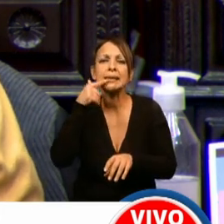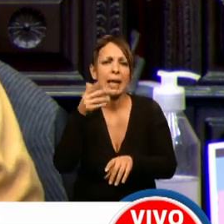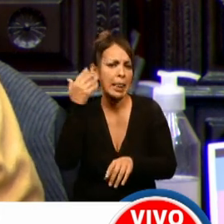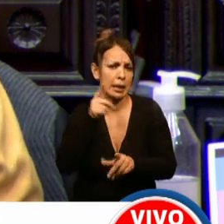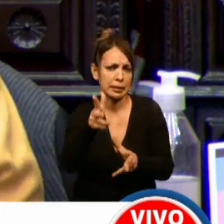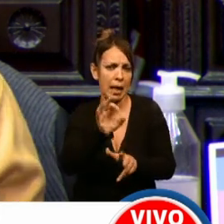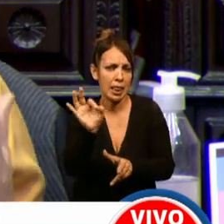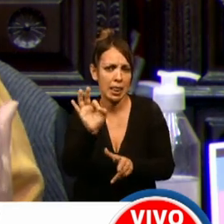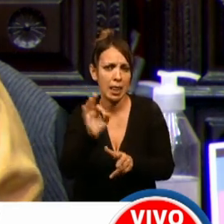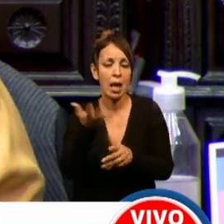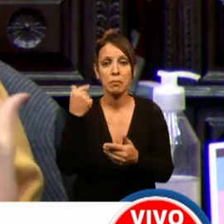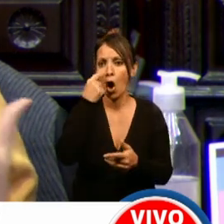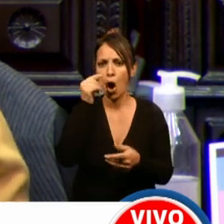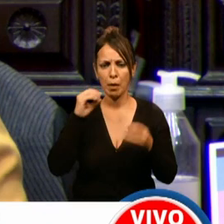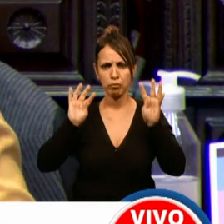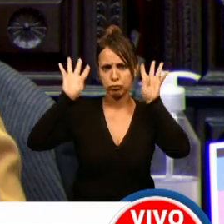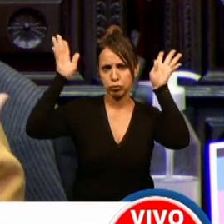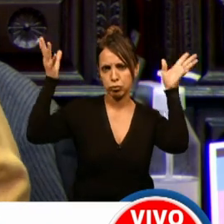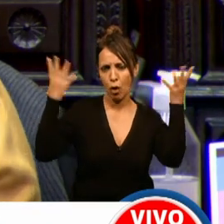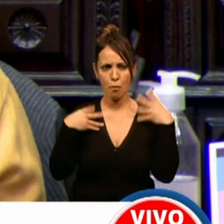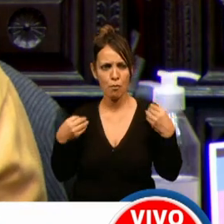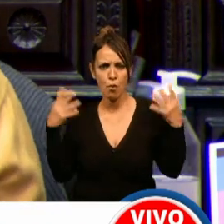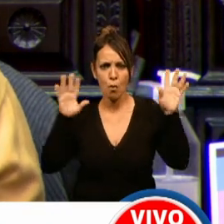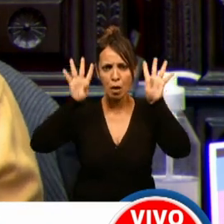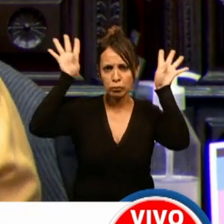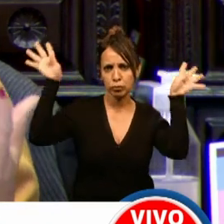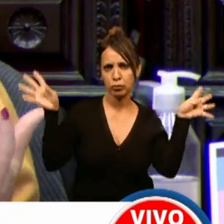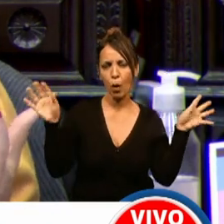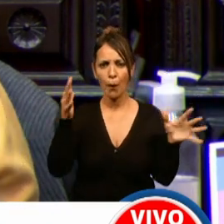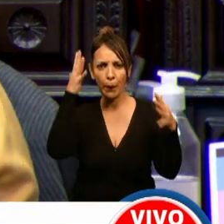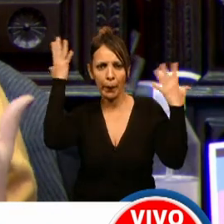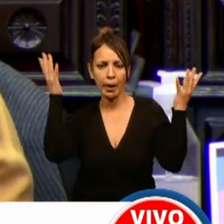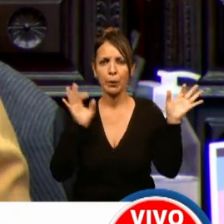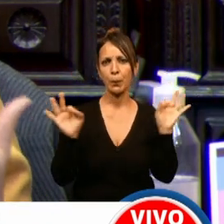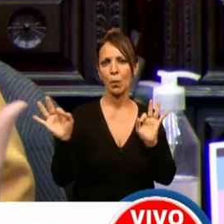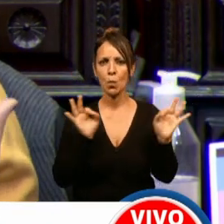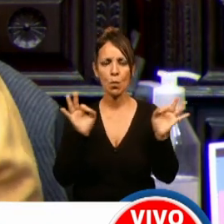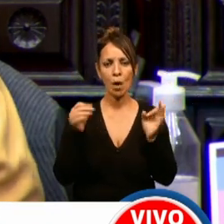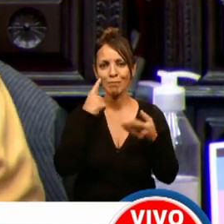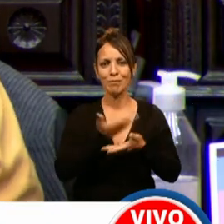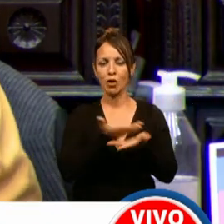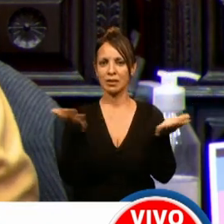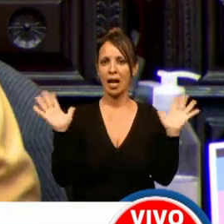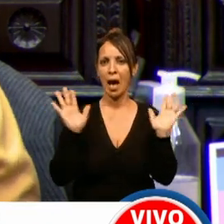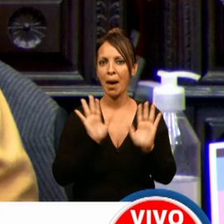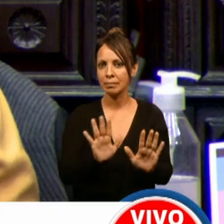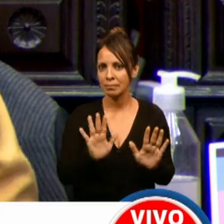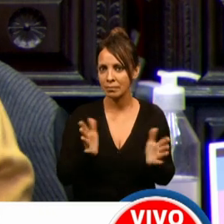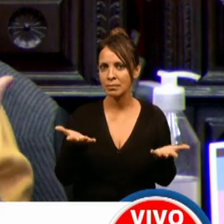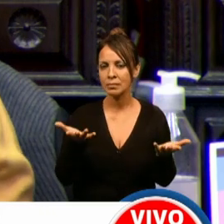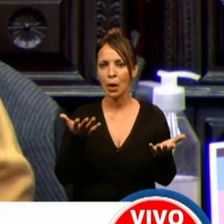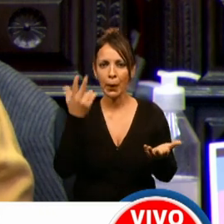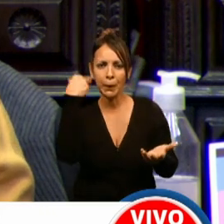vestían con las mejores galas plumas brillos y desfilaban y mostraban y bailaban digamos